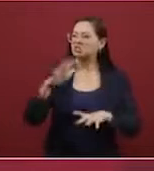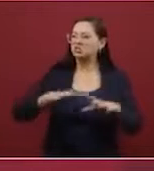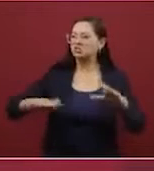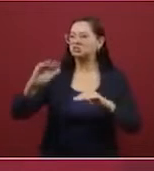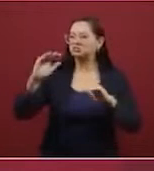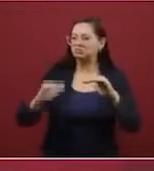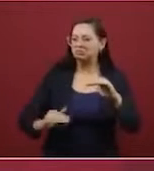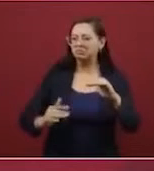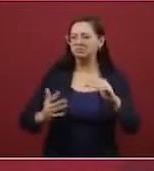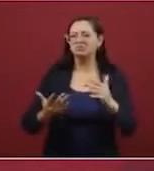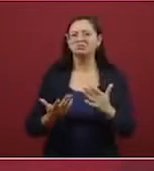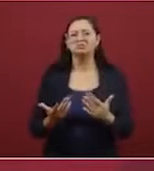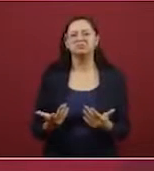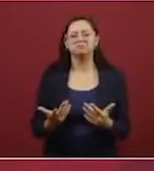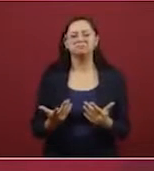de la